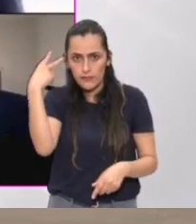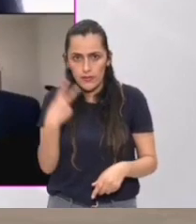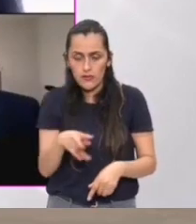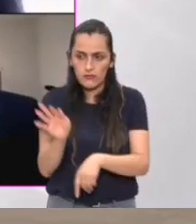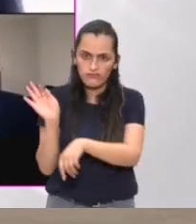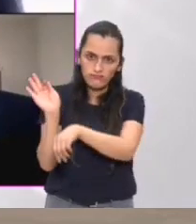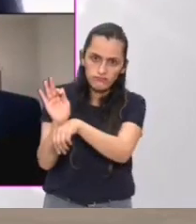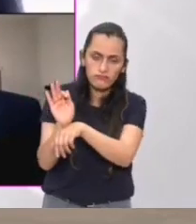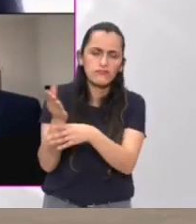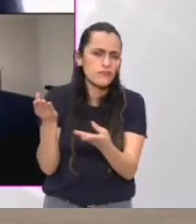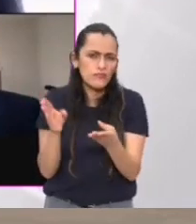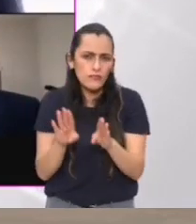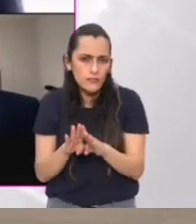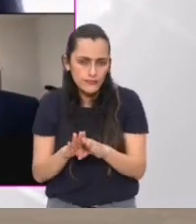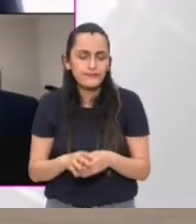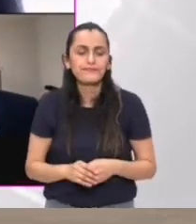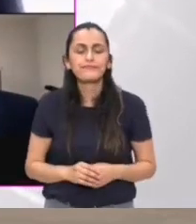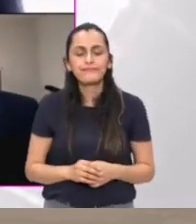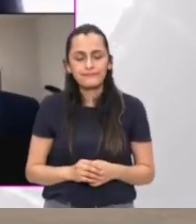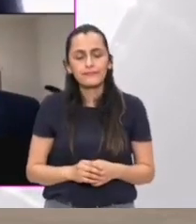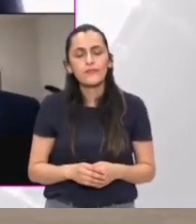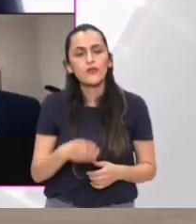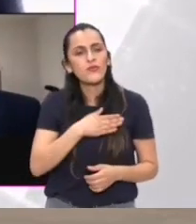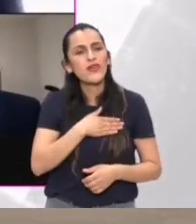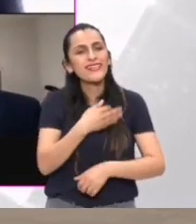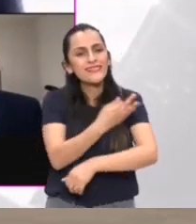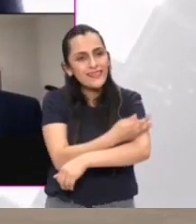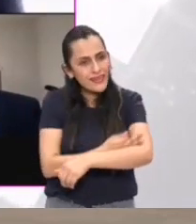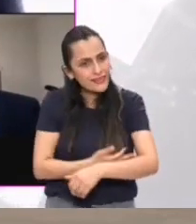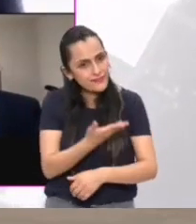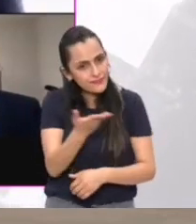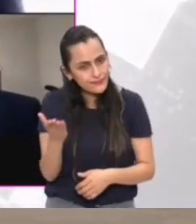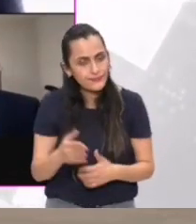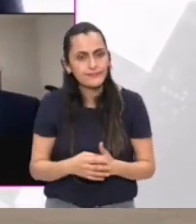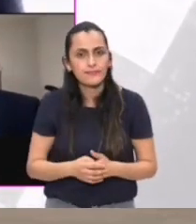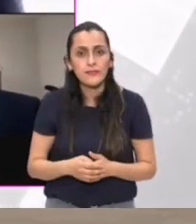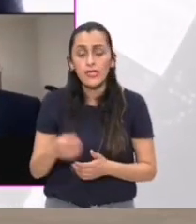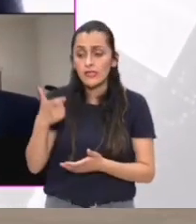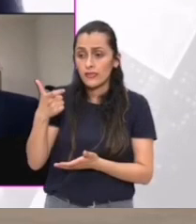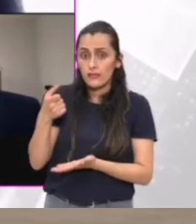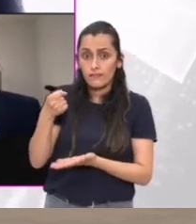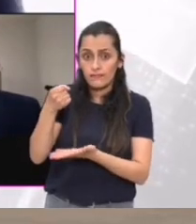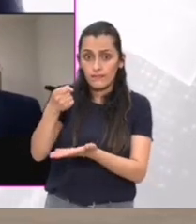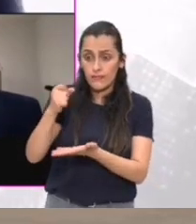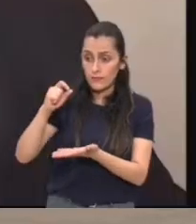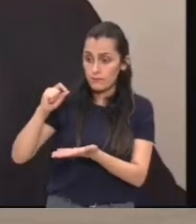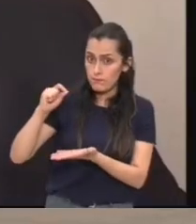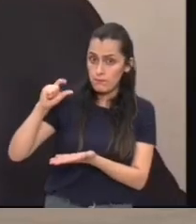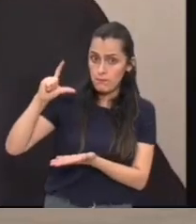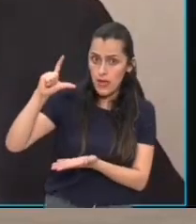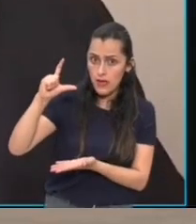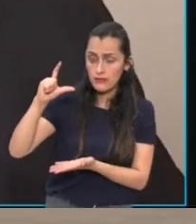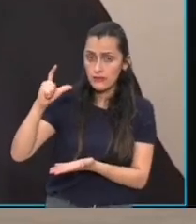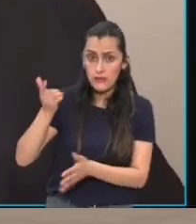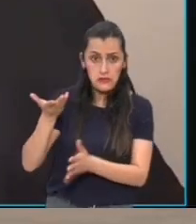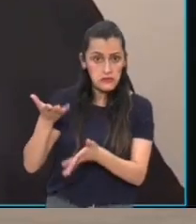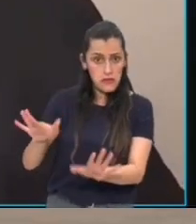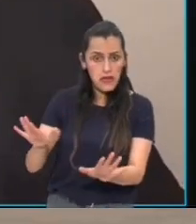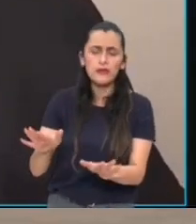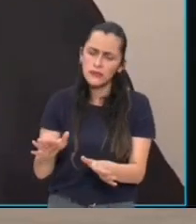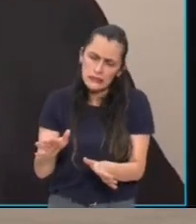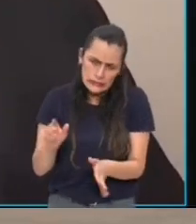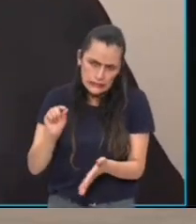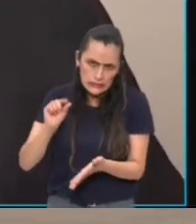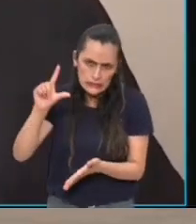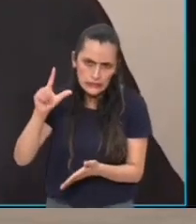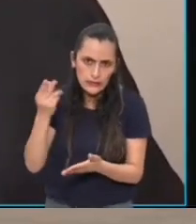Buenas tardes a todos. Lo primero es, no es solo aumentar el presupuesto. Por supuesto que se tiene que aumentar. Elegir